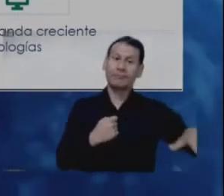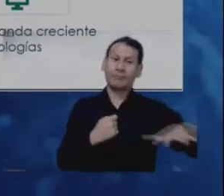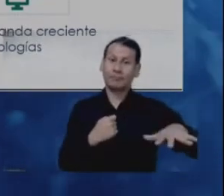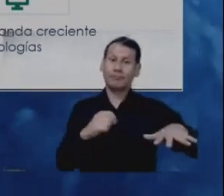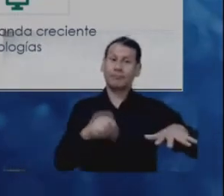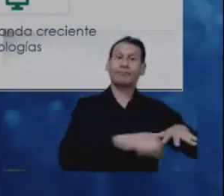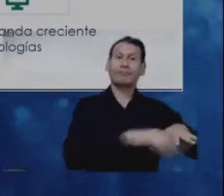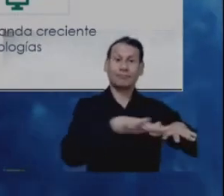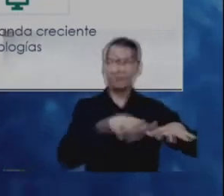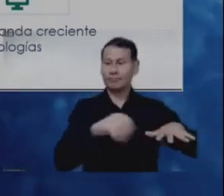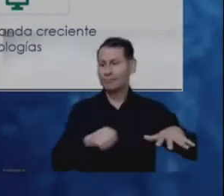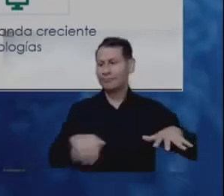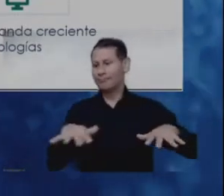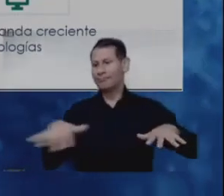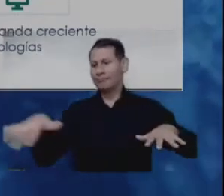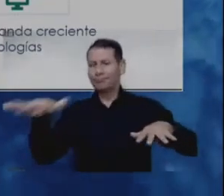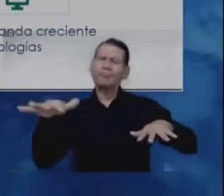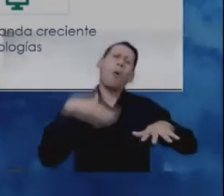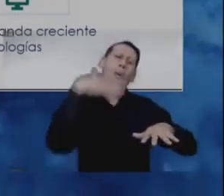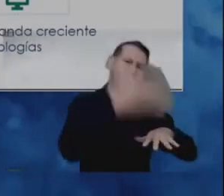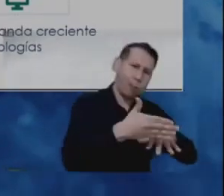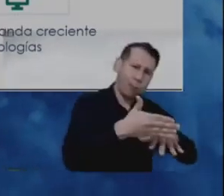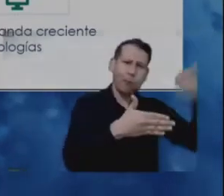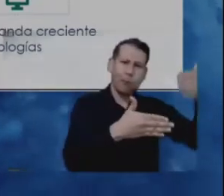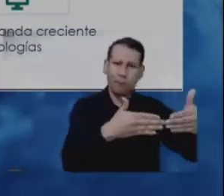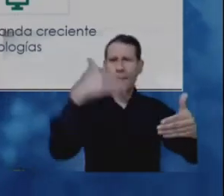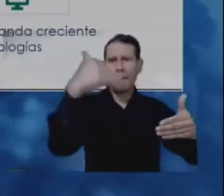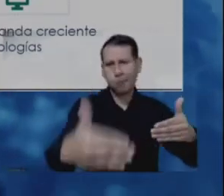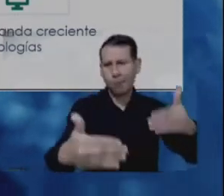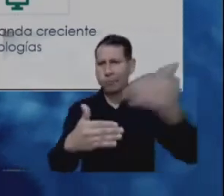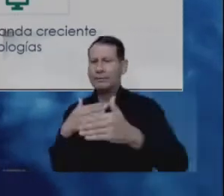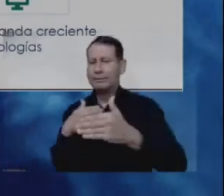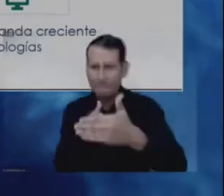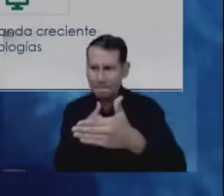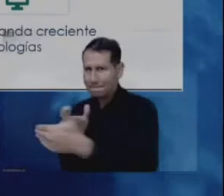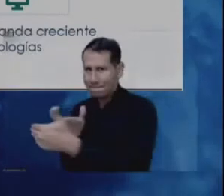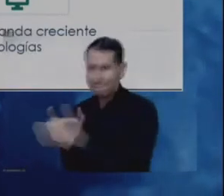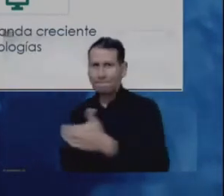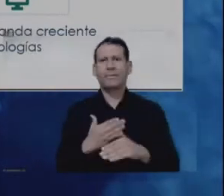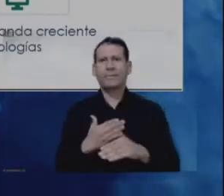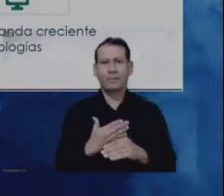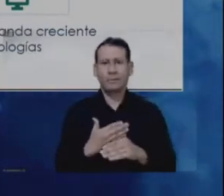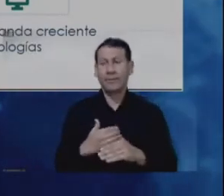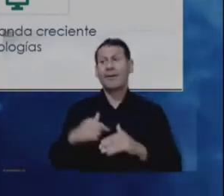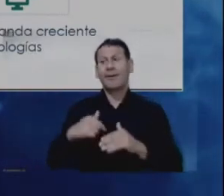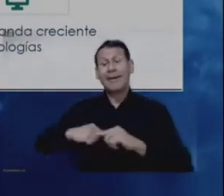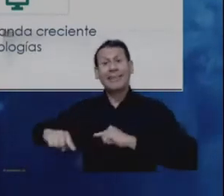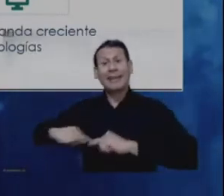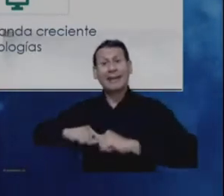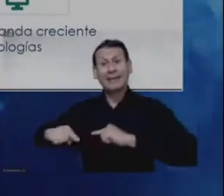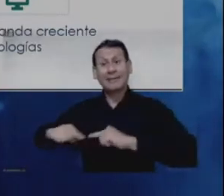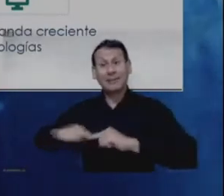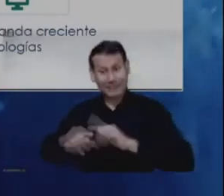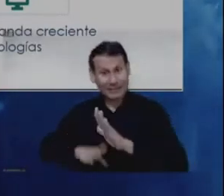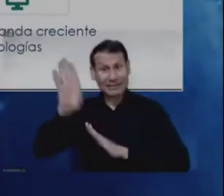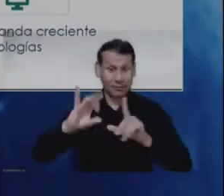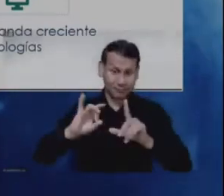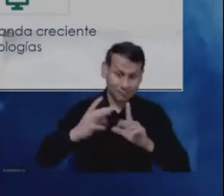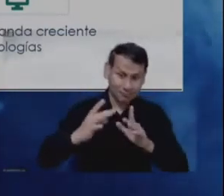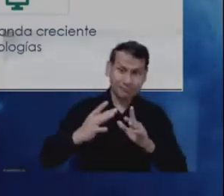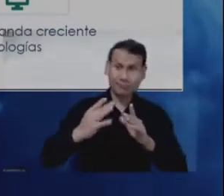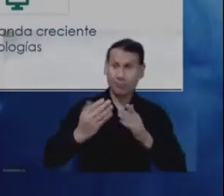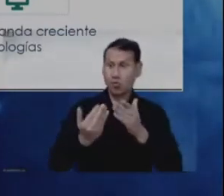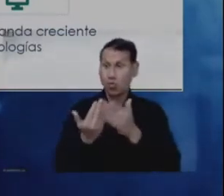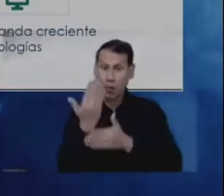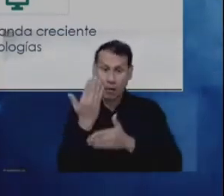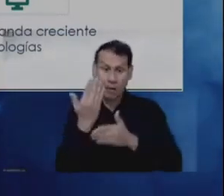unas barreras. Entonces, uno de los estudios que nosotros adelantamos este año dentro de la Dirección de Desarrollo Digital, que era básicamente como